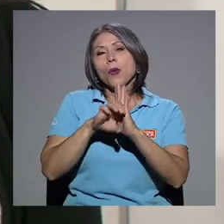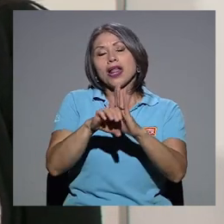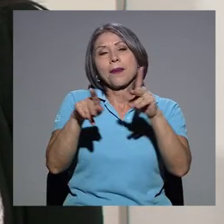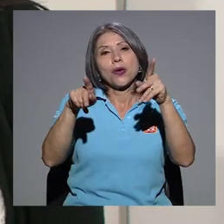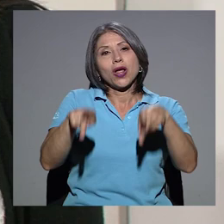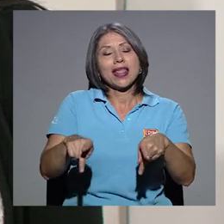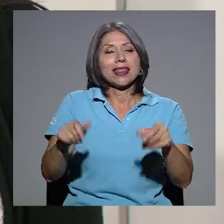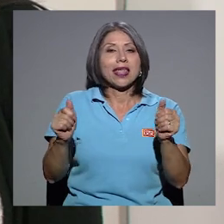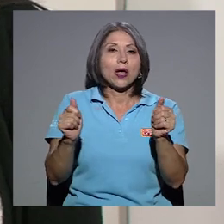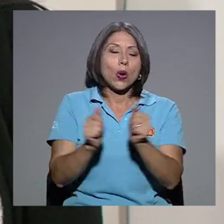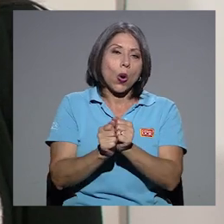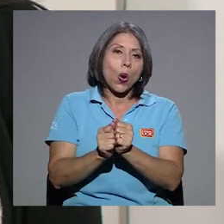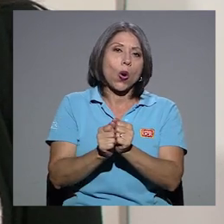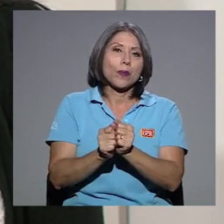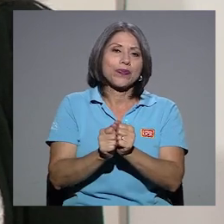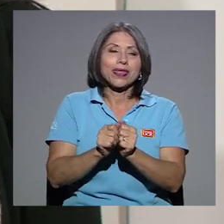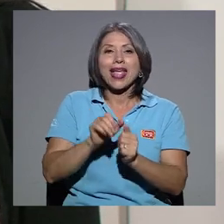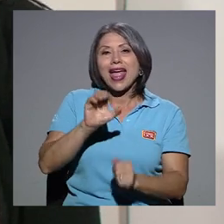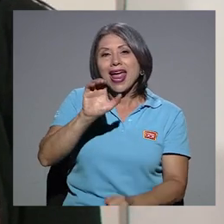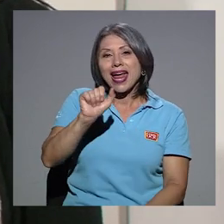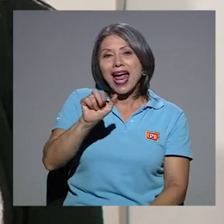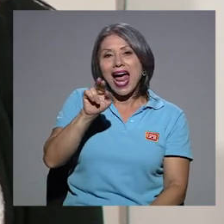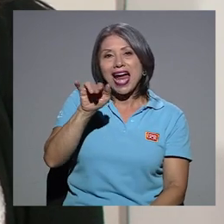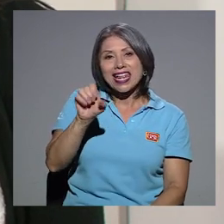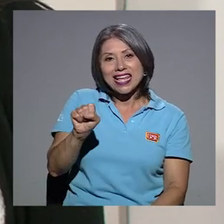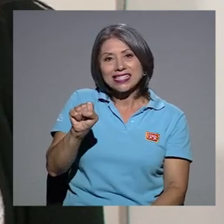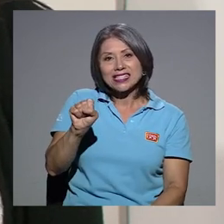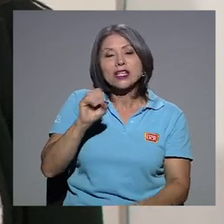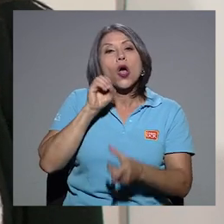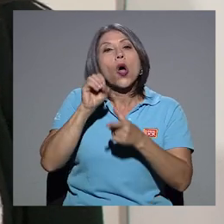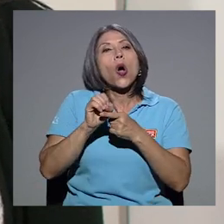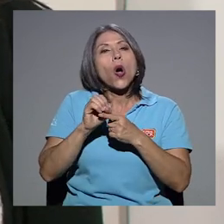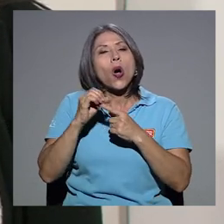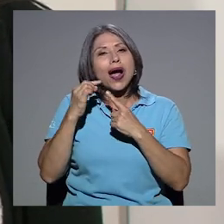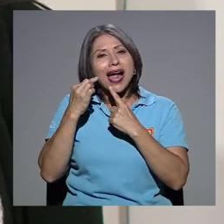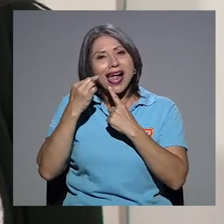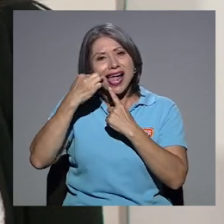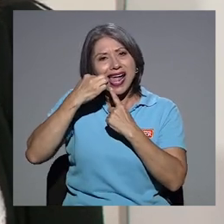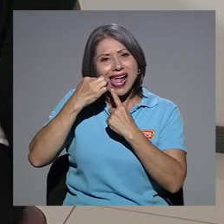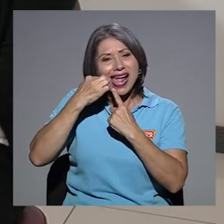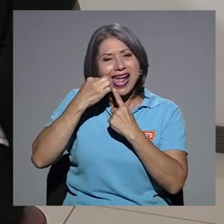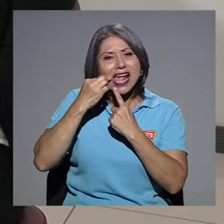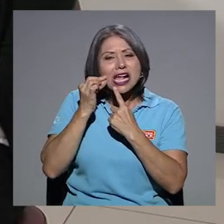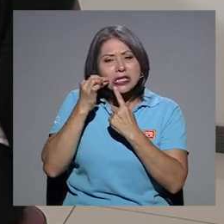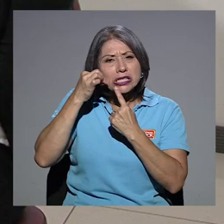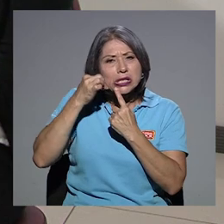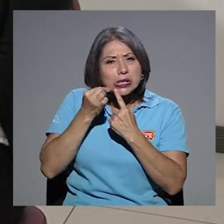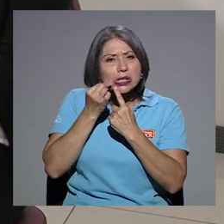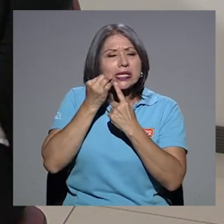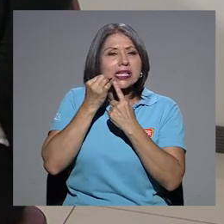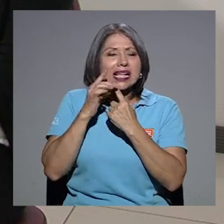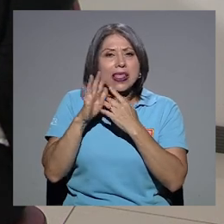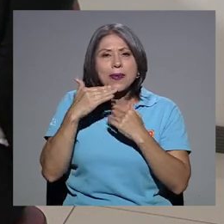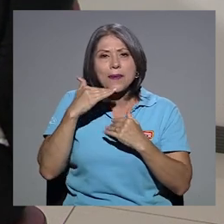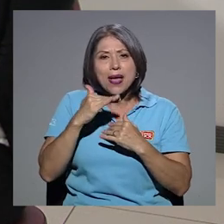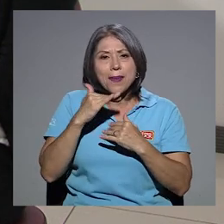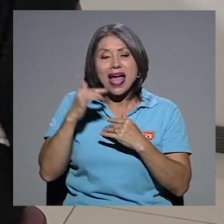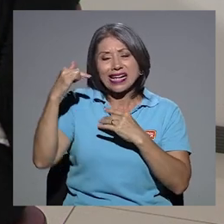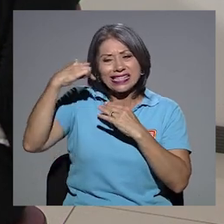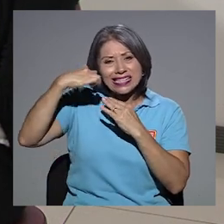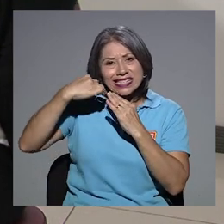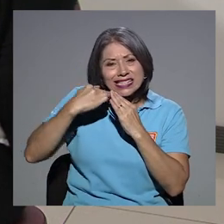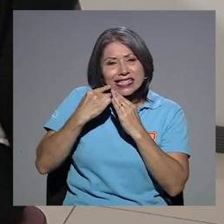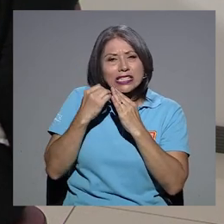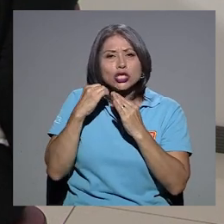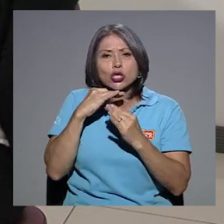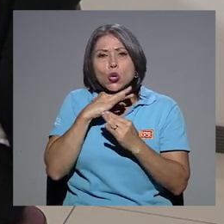Gente, por ejemplo, que tiene caries, calzas desajustadas, o sea, huequitos en los dientes. ¿Por qué? Porque lo mismo, se meten